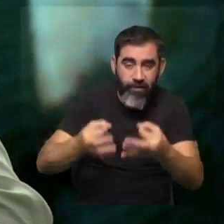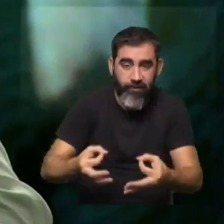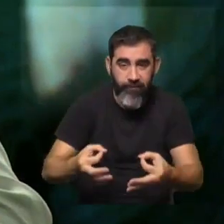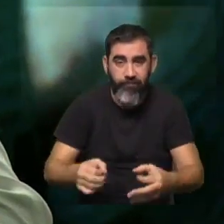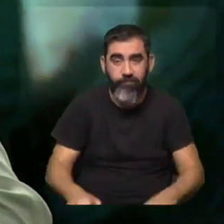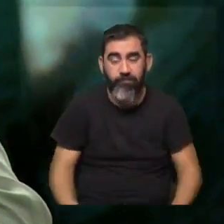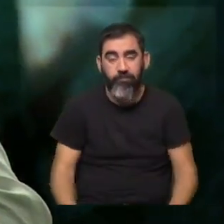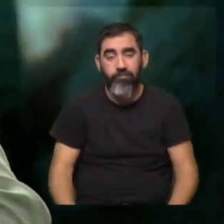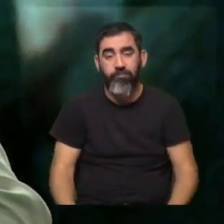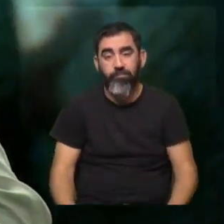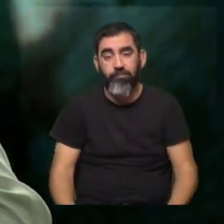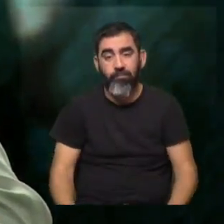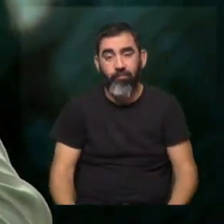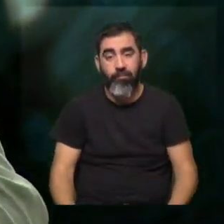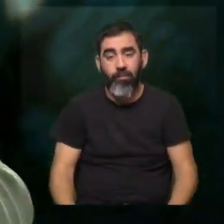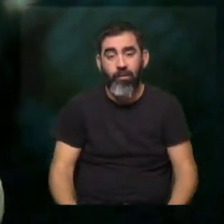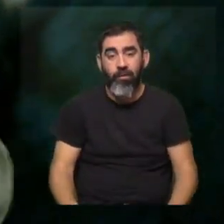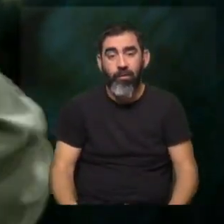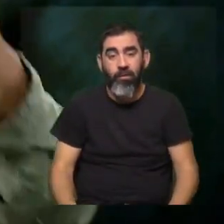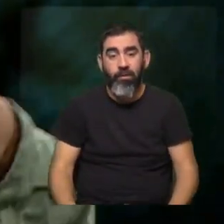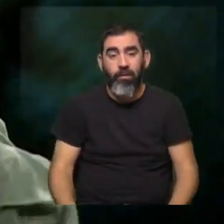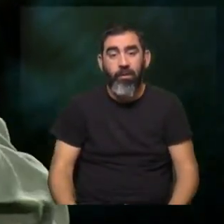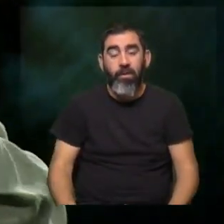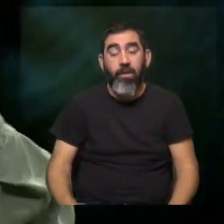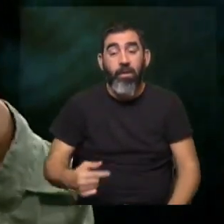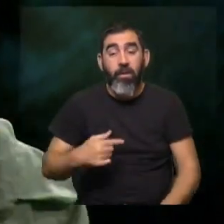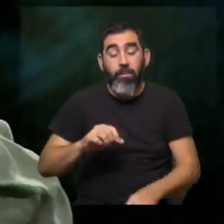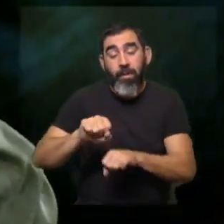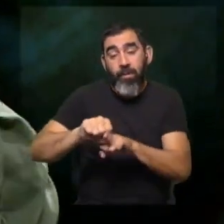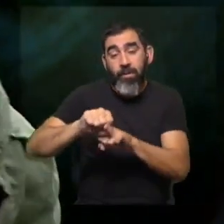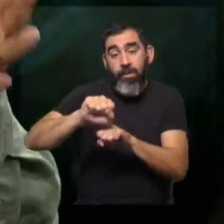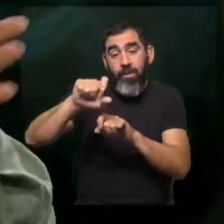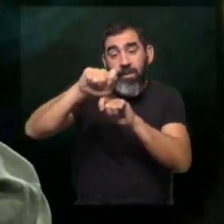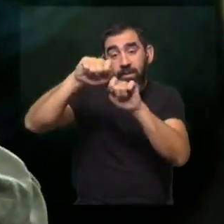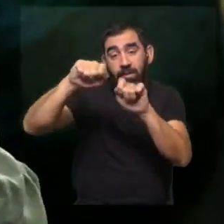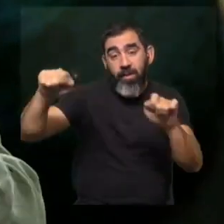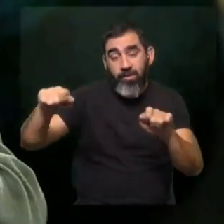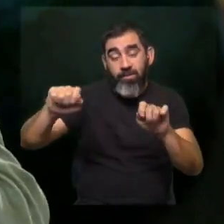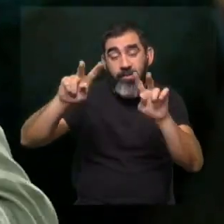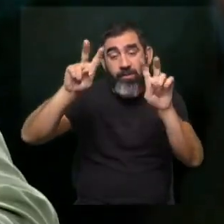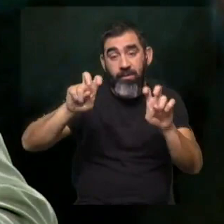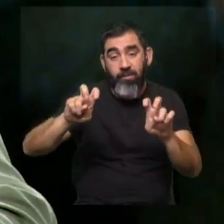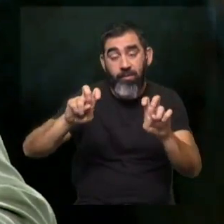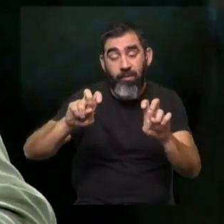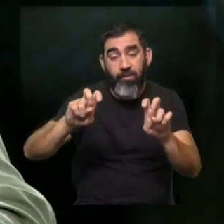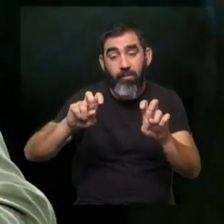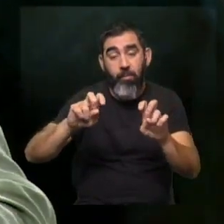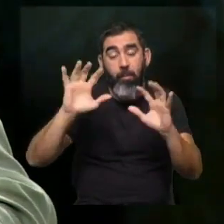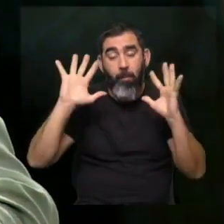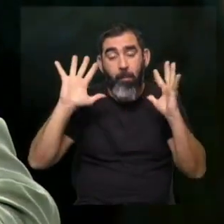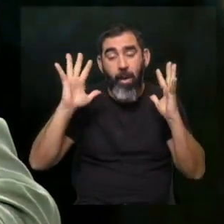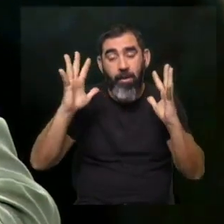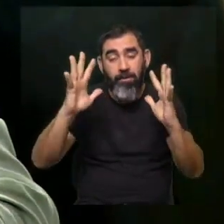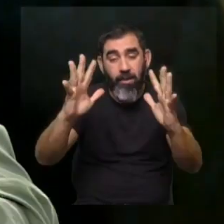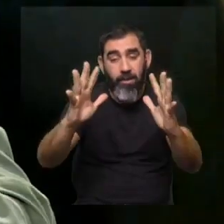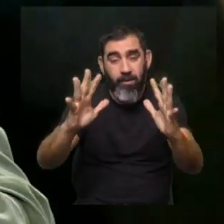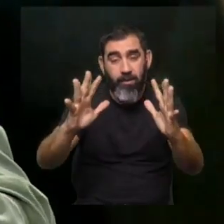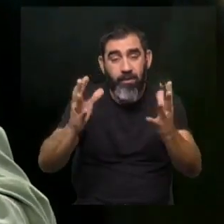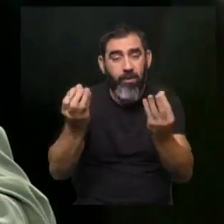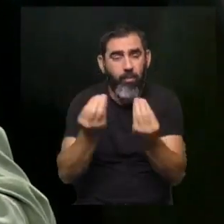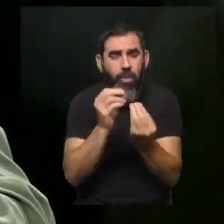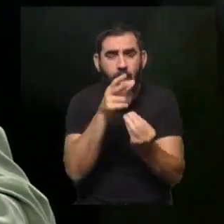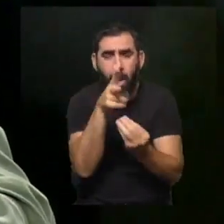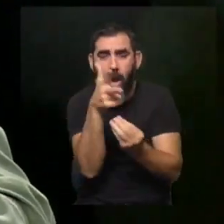Entonces, lo que fue en el marco de mi doctorado, que era de temas más amplios, en realidad vinculados a paisajes forestales, había un montón de